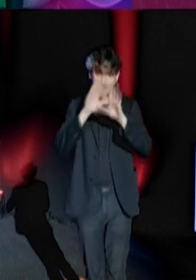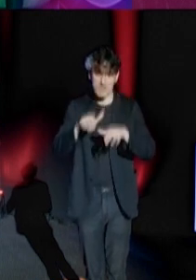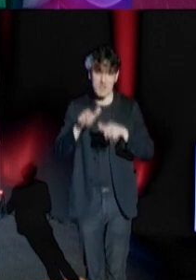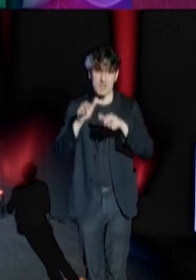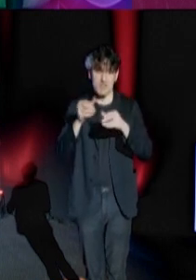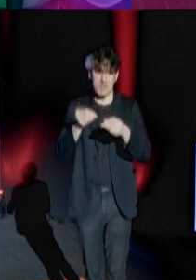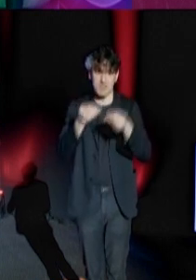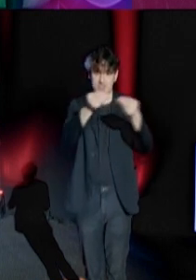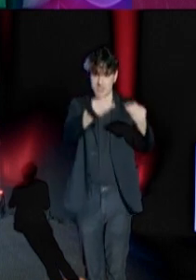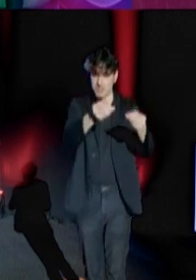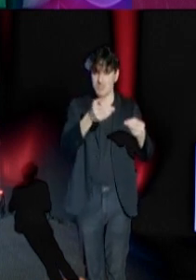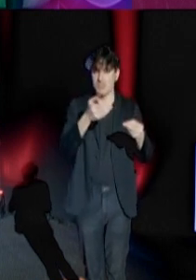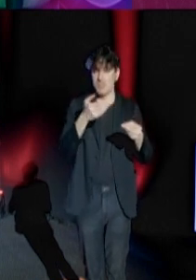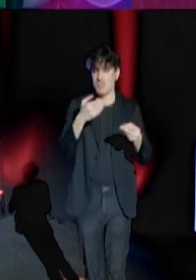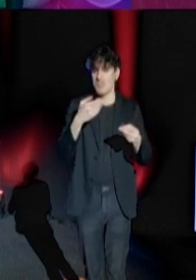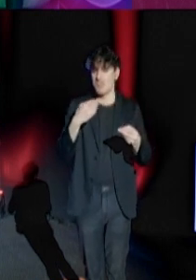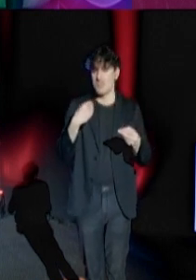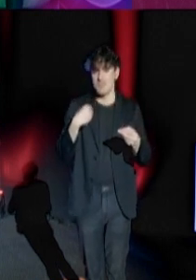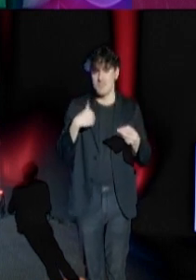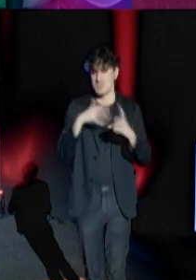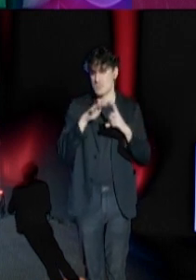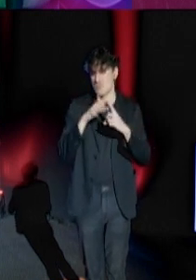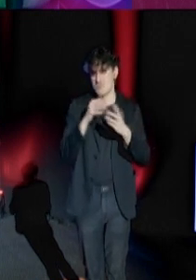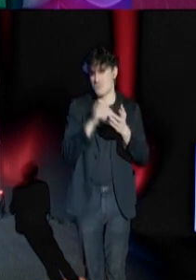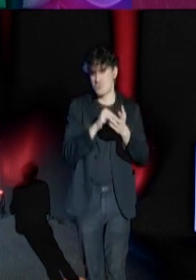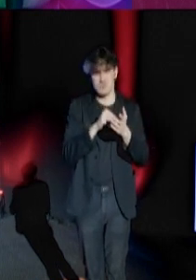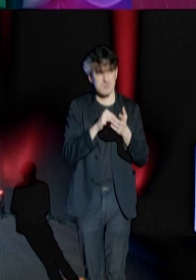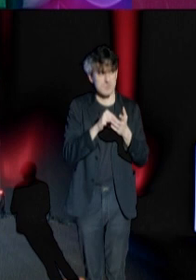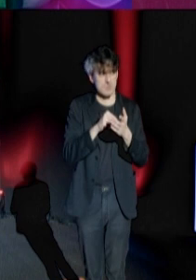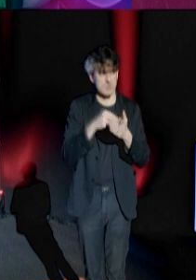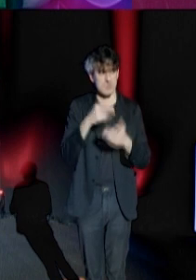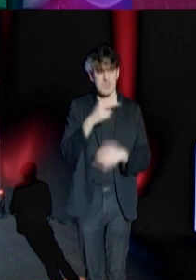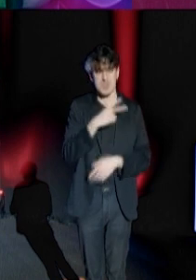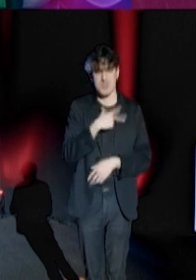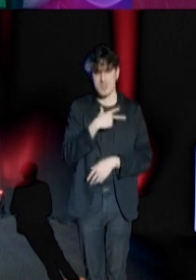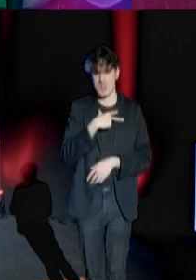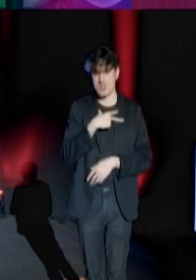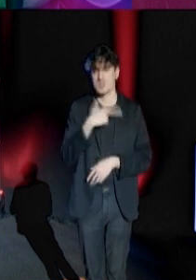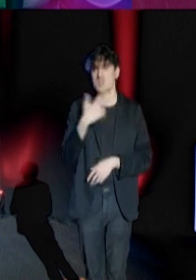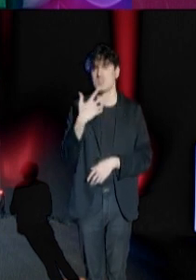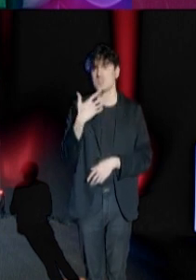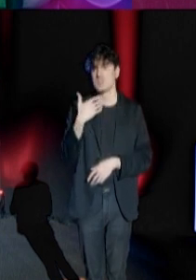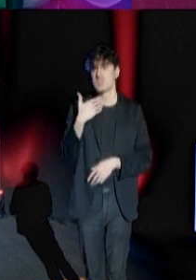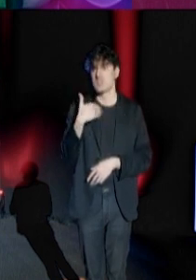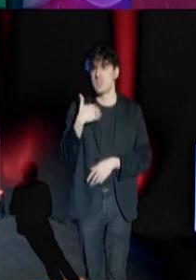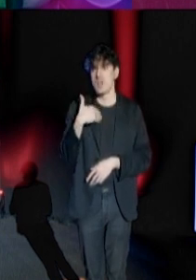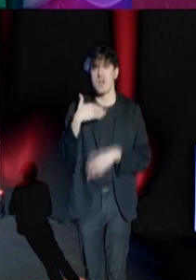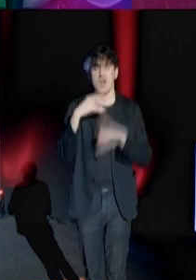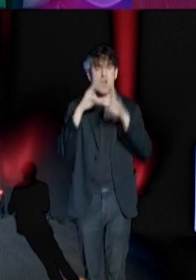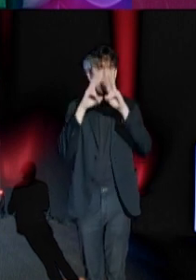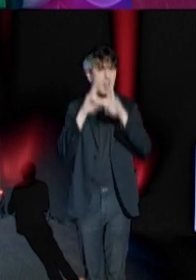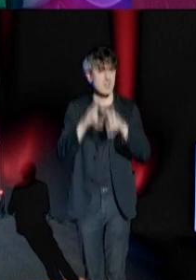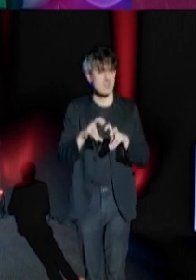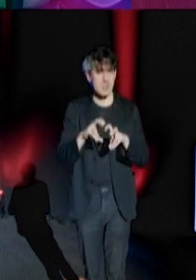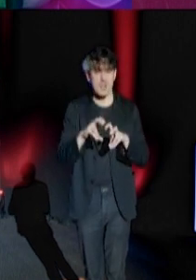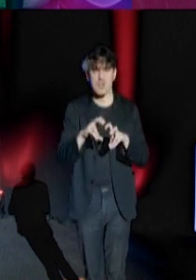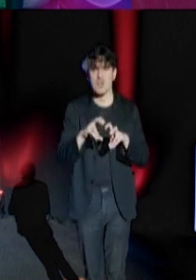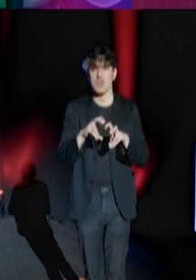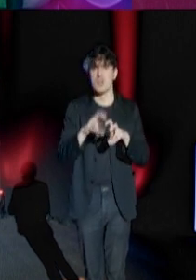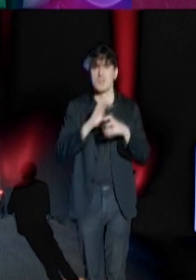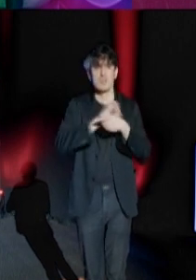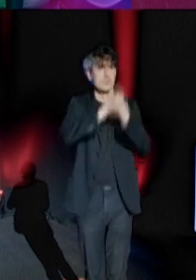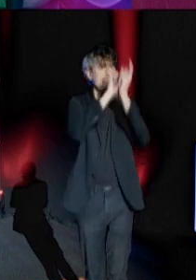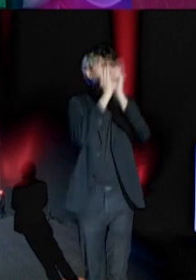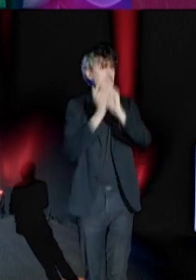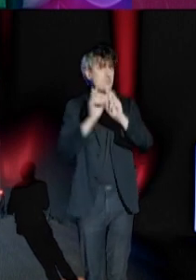lo hemos visto en el caso de garrigues lo hemos visto en muchísimos casos donde dices eh el analista medio se transforma en un gran analista son las